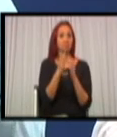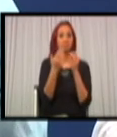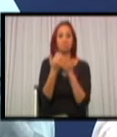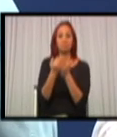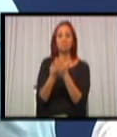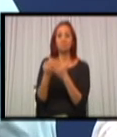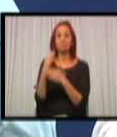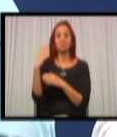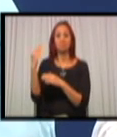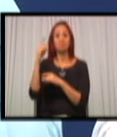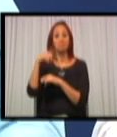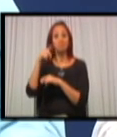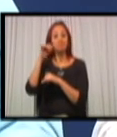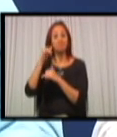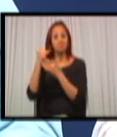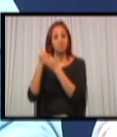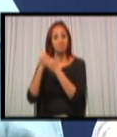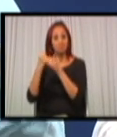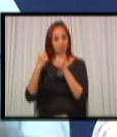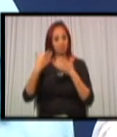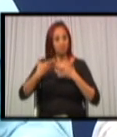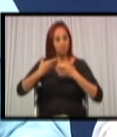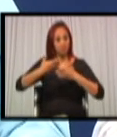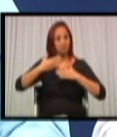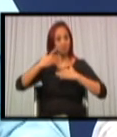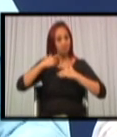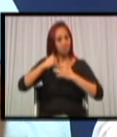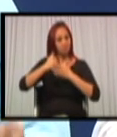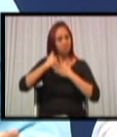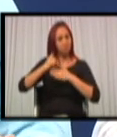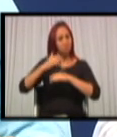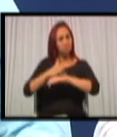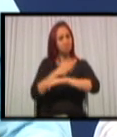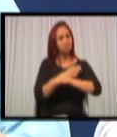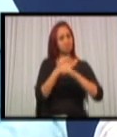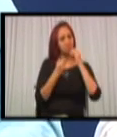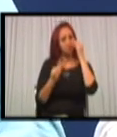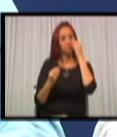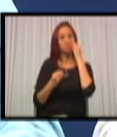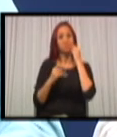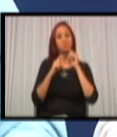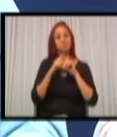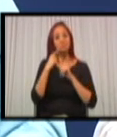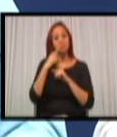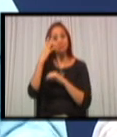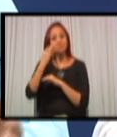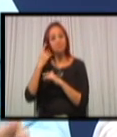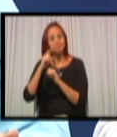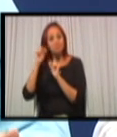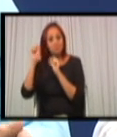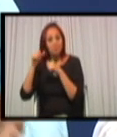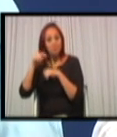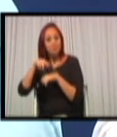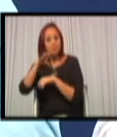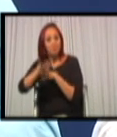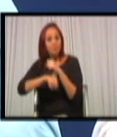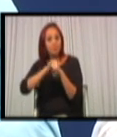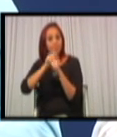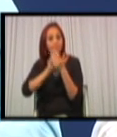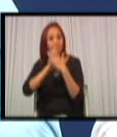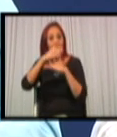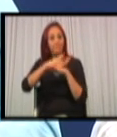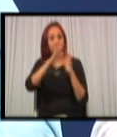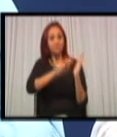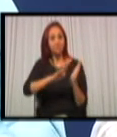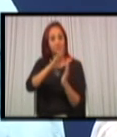pero con estos recursos que sí nos van a inyectar, sí nos van a ayudar a mejorar bastante. Creemos de que podemos en estos cuatro años, mediante una